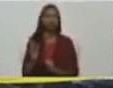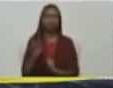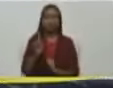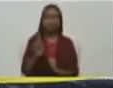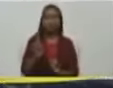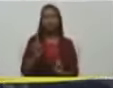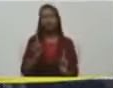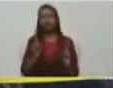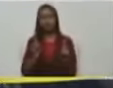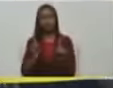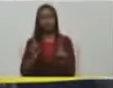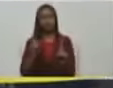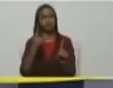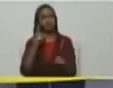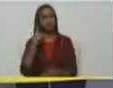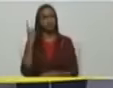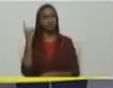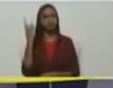Limited.